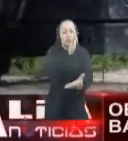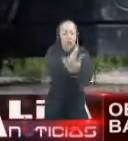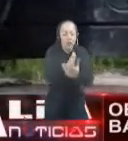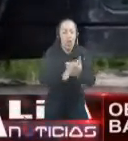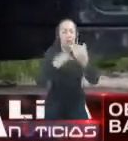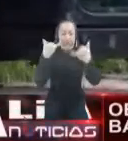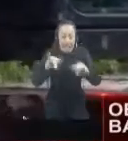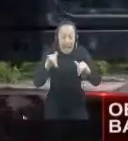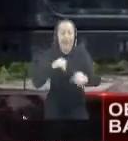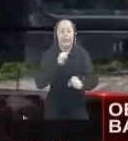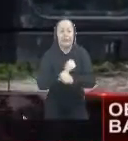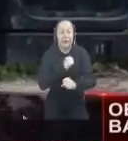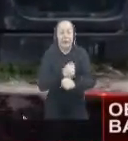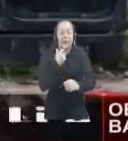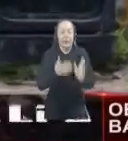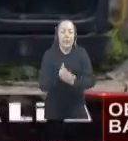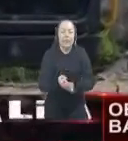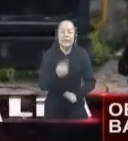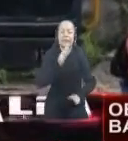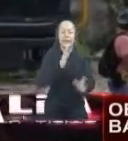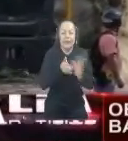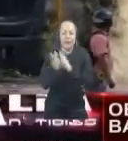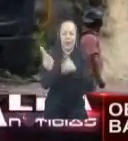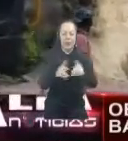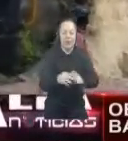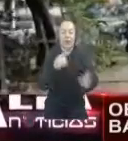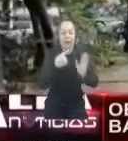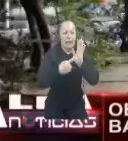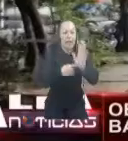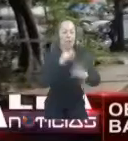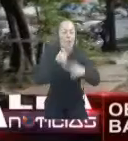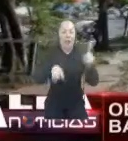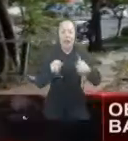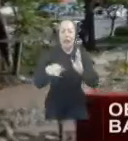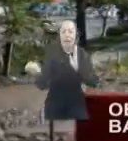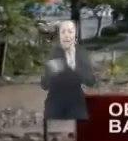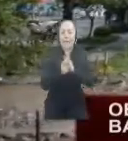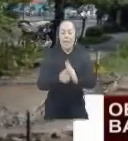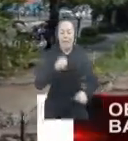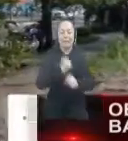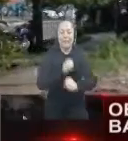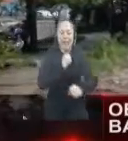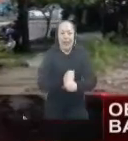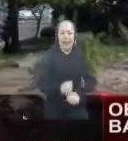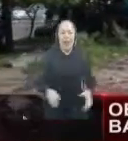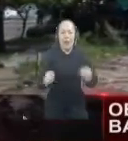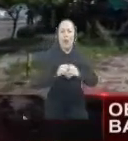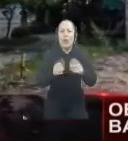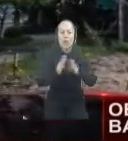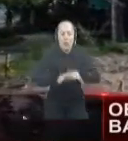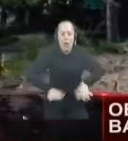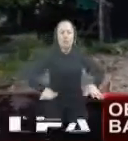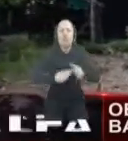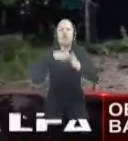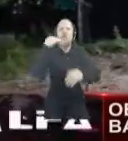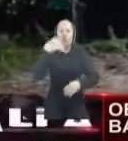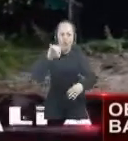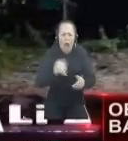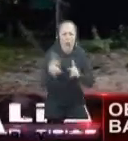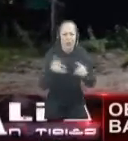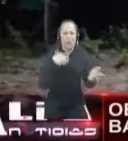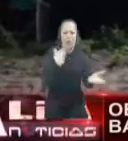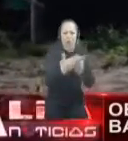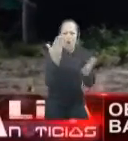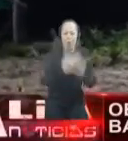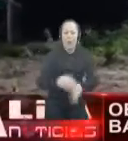propiedades. Los funcionarios que se encontraban en el lugar aseguraron que los puntos en donde se está interviniendo son terrenos que ya se le compraron al municipio y